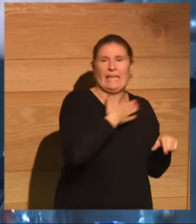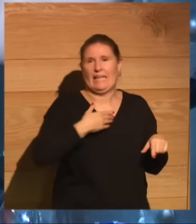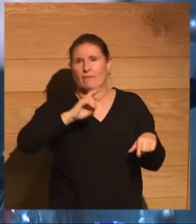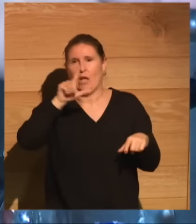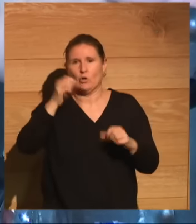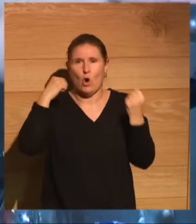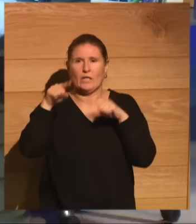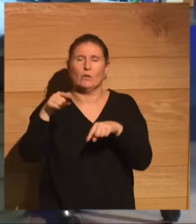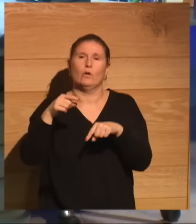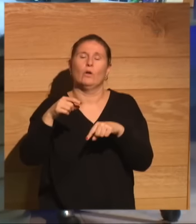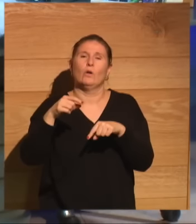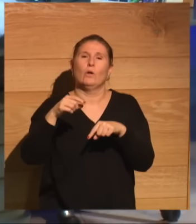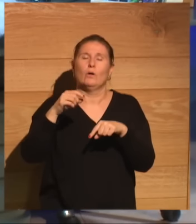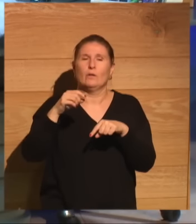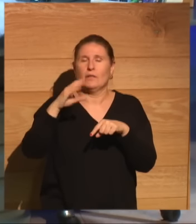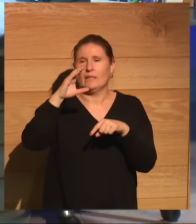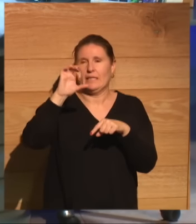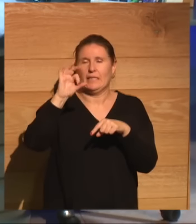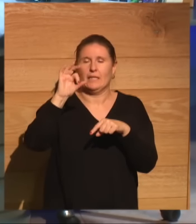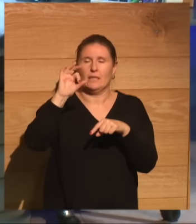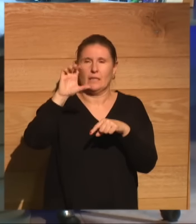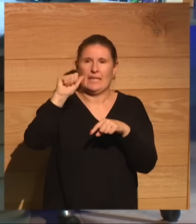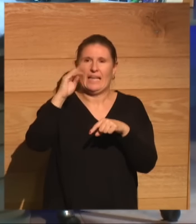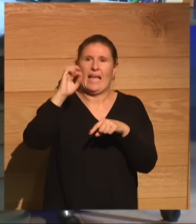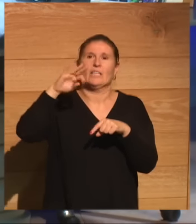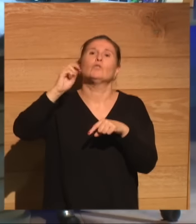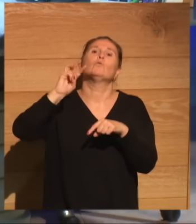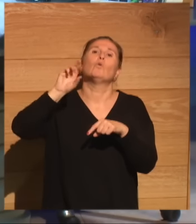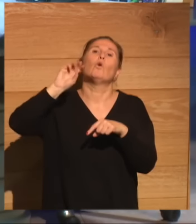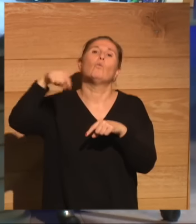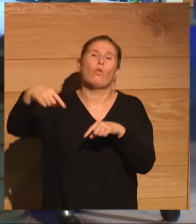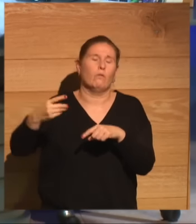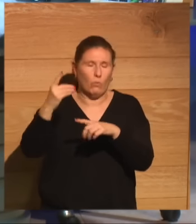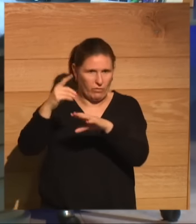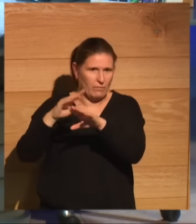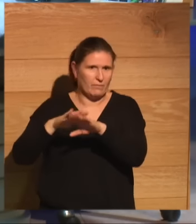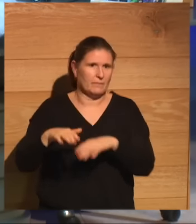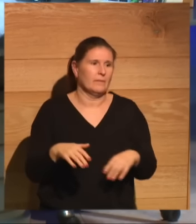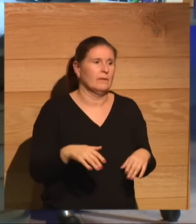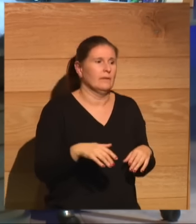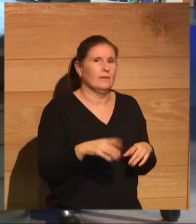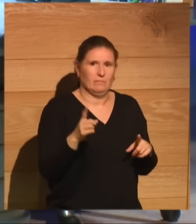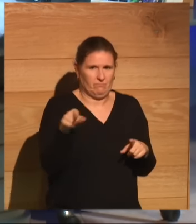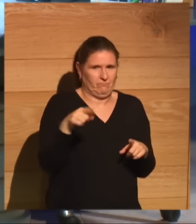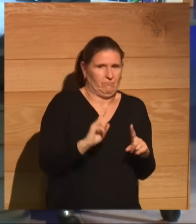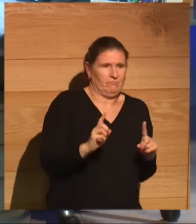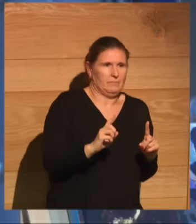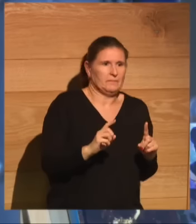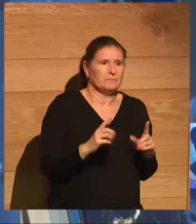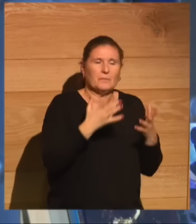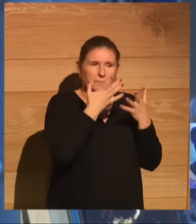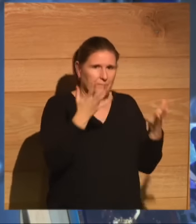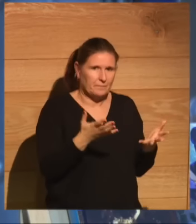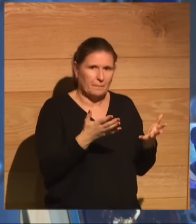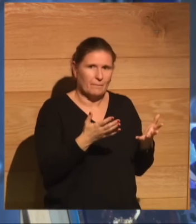Sí, es verdad, pero que eso demuestra muchas cosas que se autoexplican y que no vamos a desarrollar ahora. Pero, en fin, a Burton le